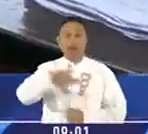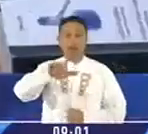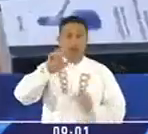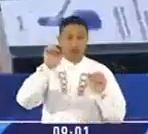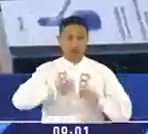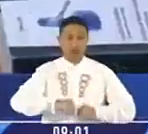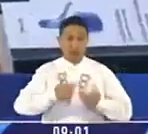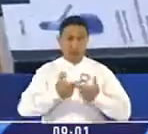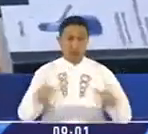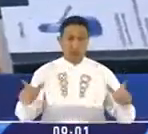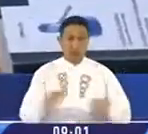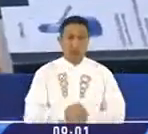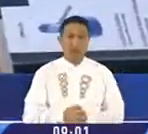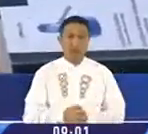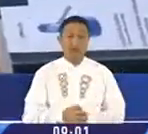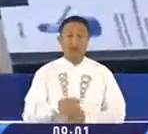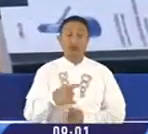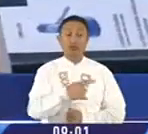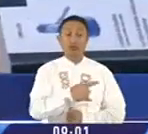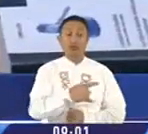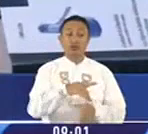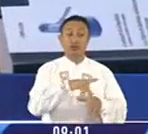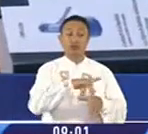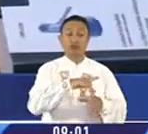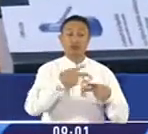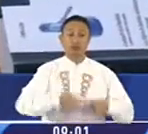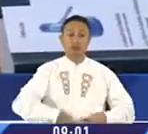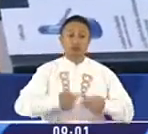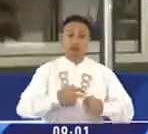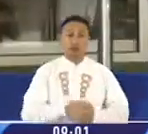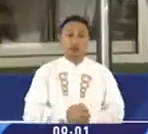país ante el alto riesgo que corre su vida